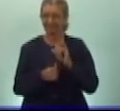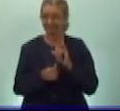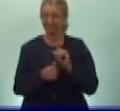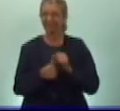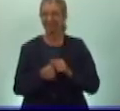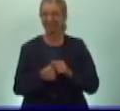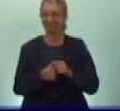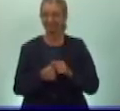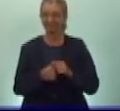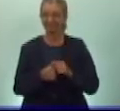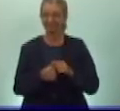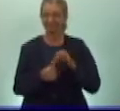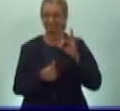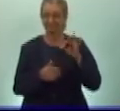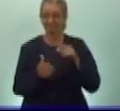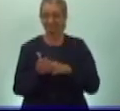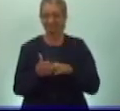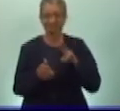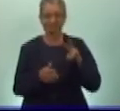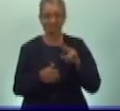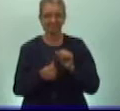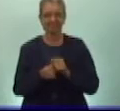6, 8 por 2,